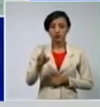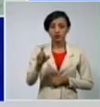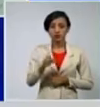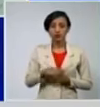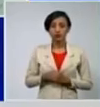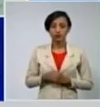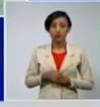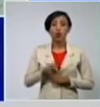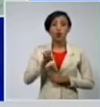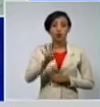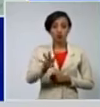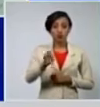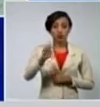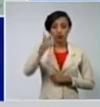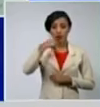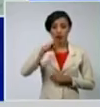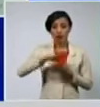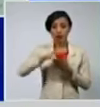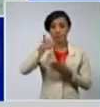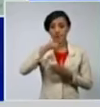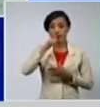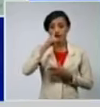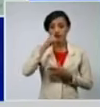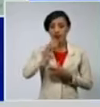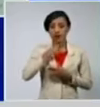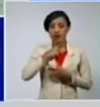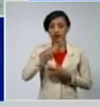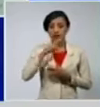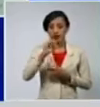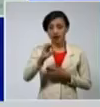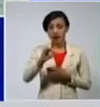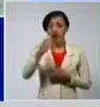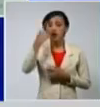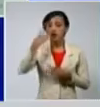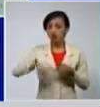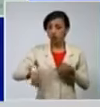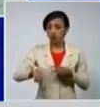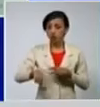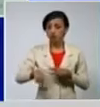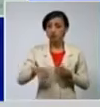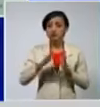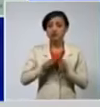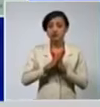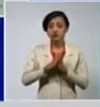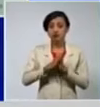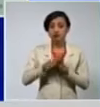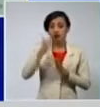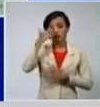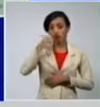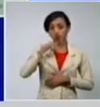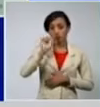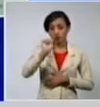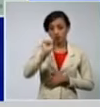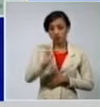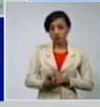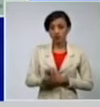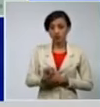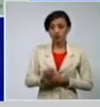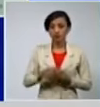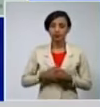4 en Caimanera y 1 en San Antonio del Sur. Y nuevamente el municipio especial Isla de la